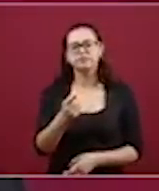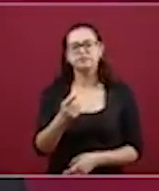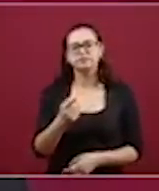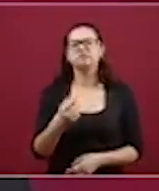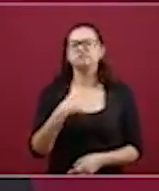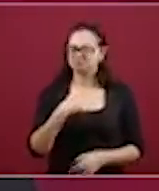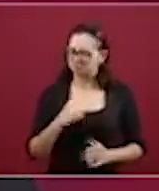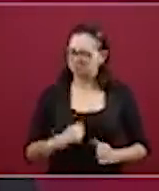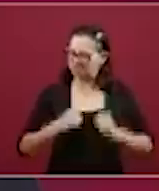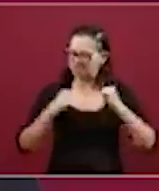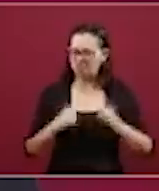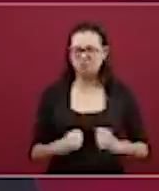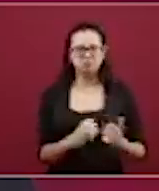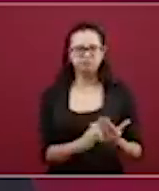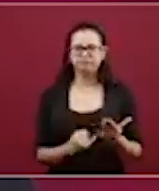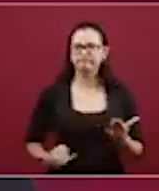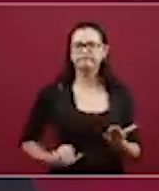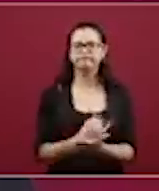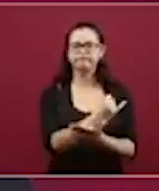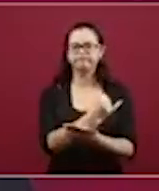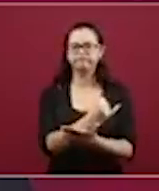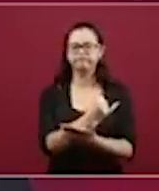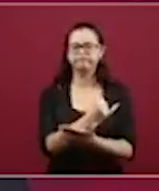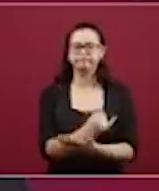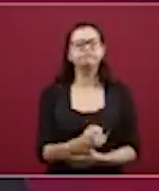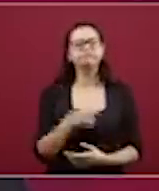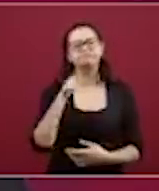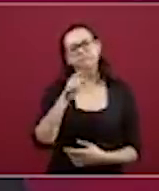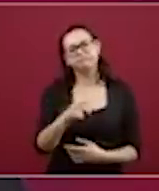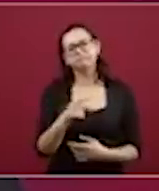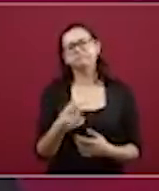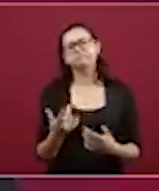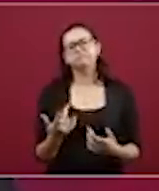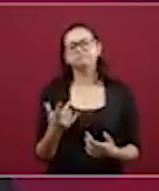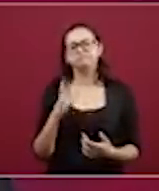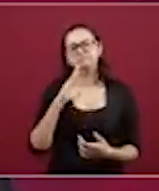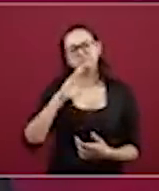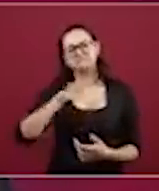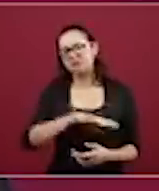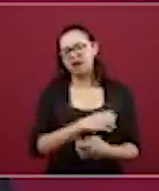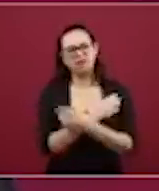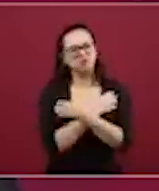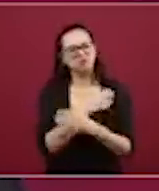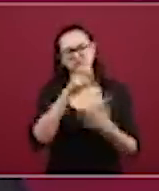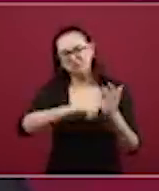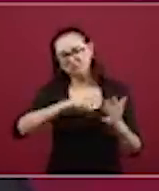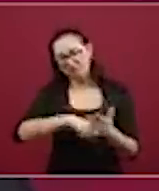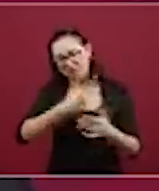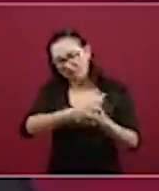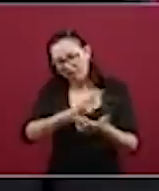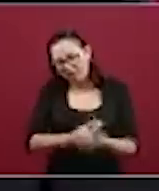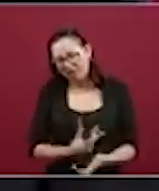mi convicción de que había que cancelar la mal llamada reforma educativa.